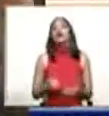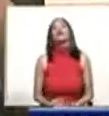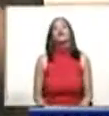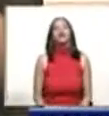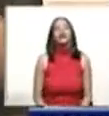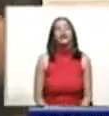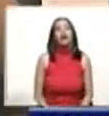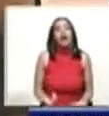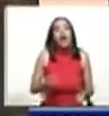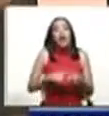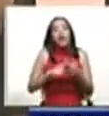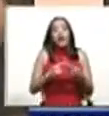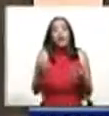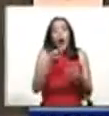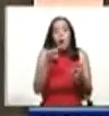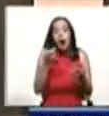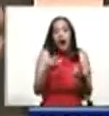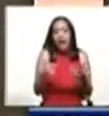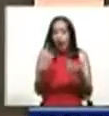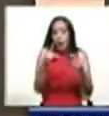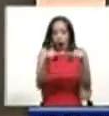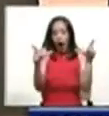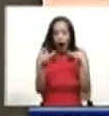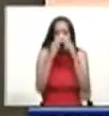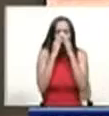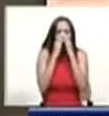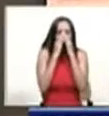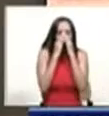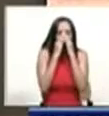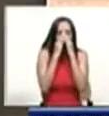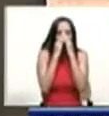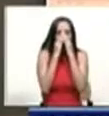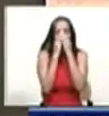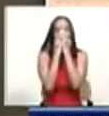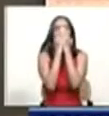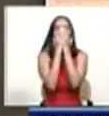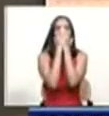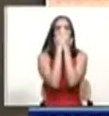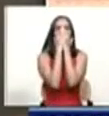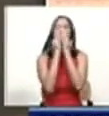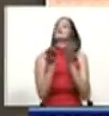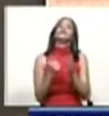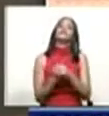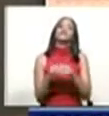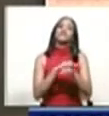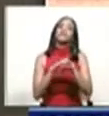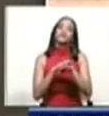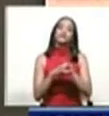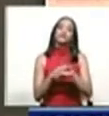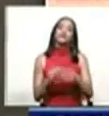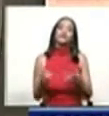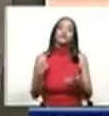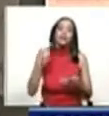eso también están tratando de apelar ante una situación, que lo decimos, es una situación válida. Nosotros creemos que tenemos que crear más espacios para la